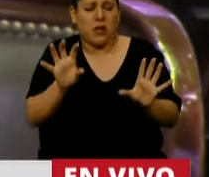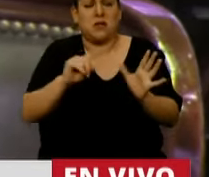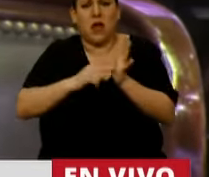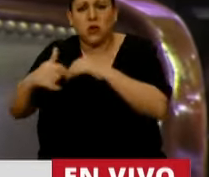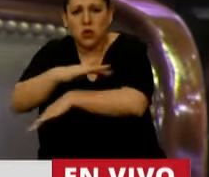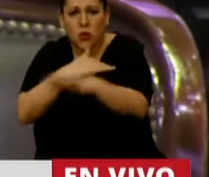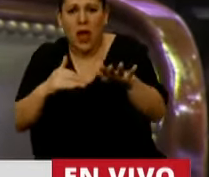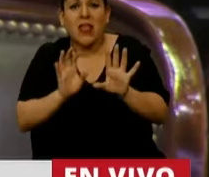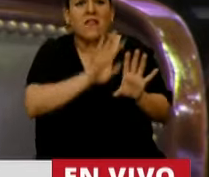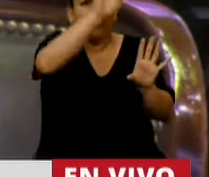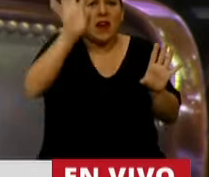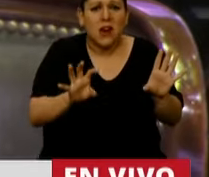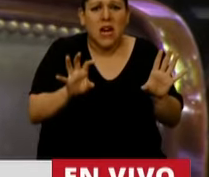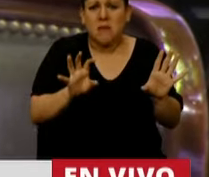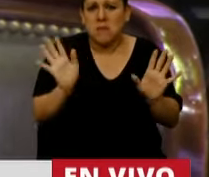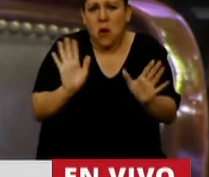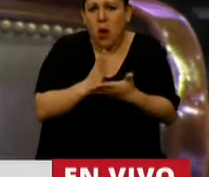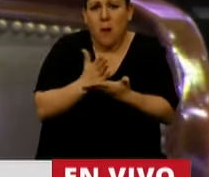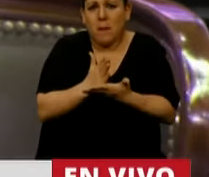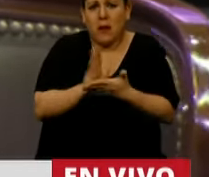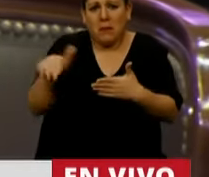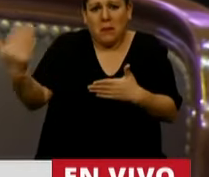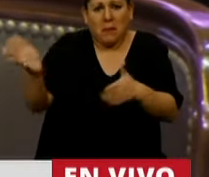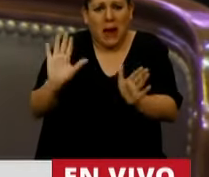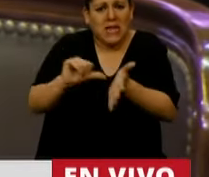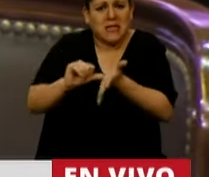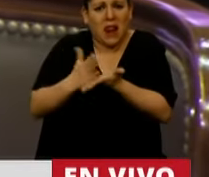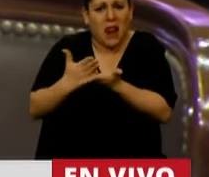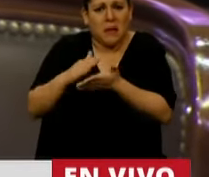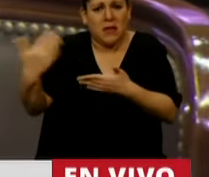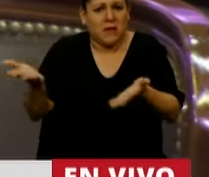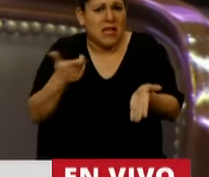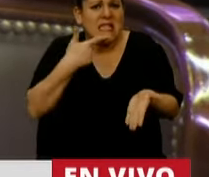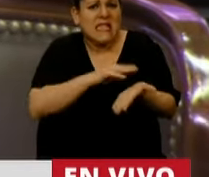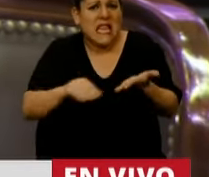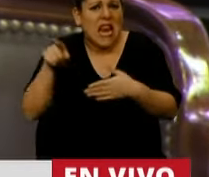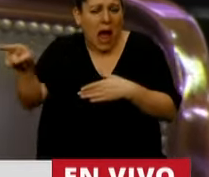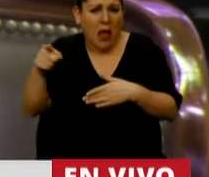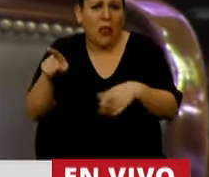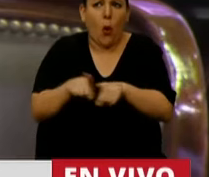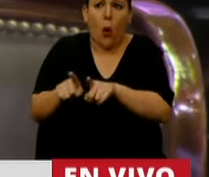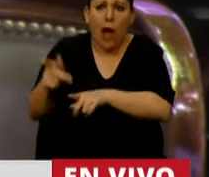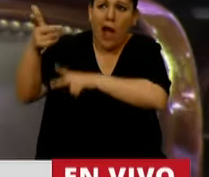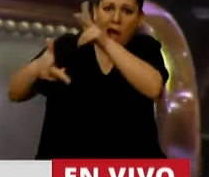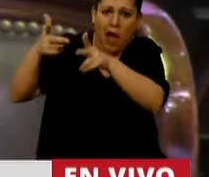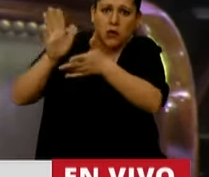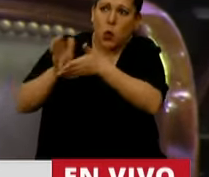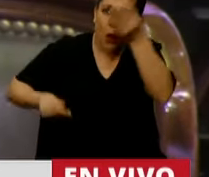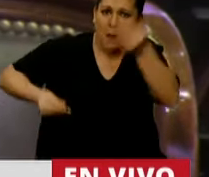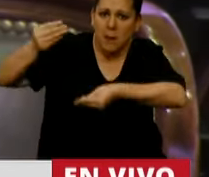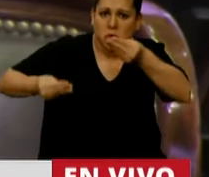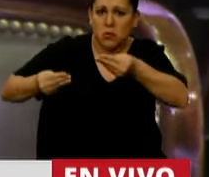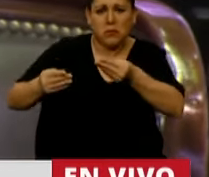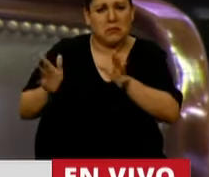El federalismo, país limítrofe, Senado. En la mayoría de las democracias federales, el Senado no tiene ni voz ni voto cuando